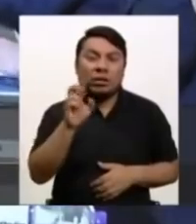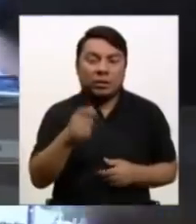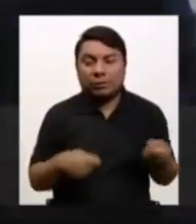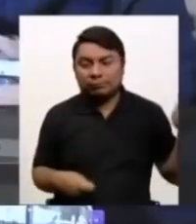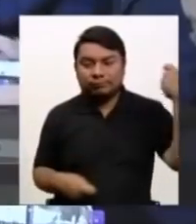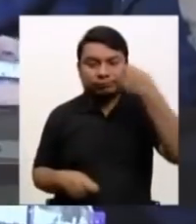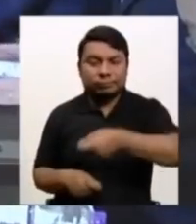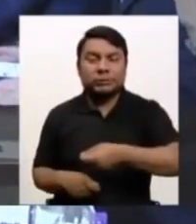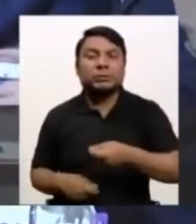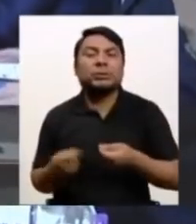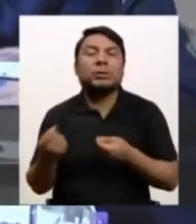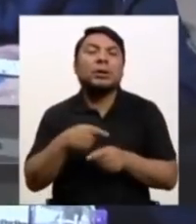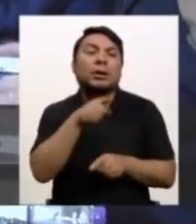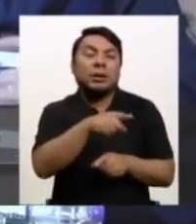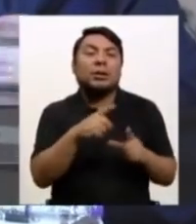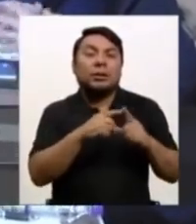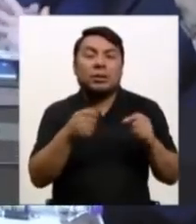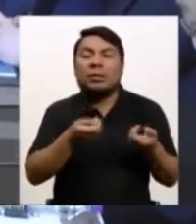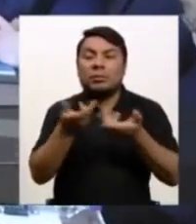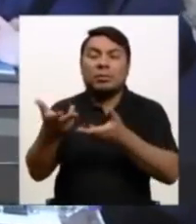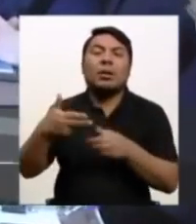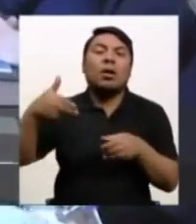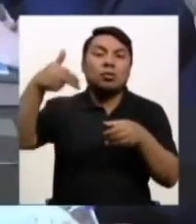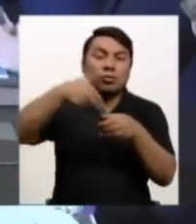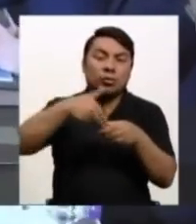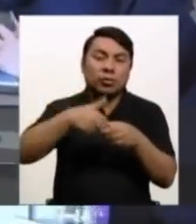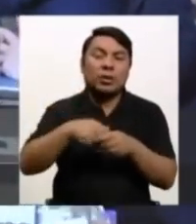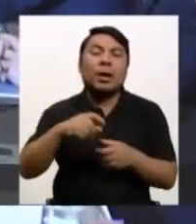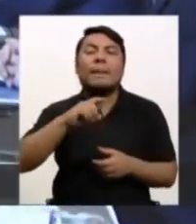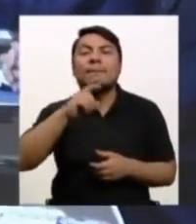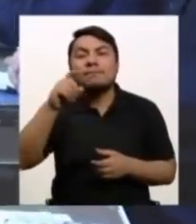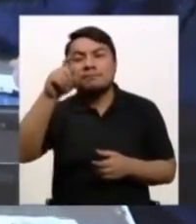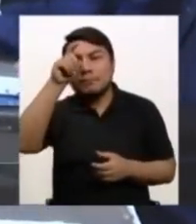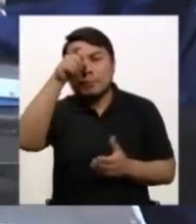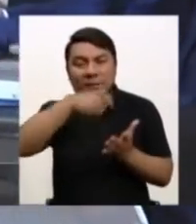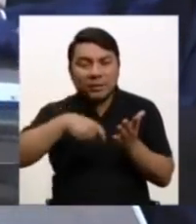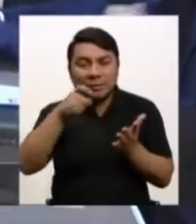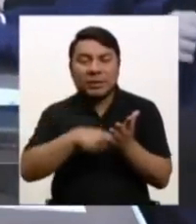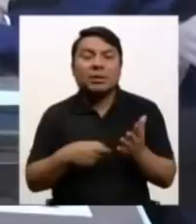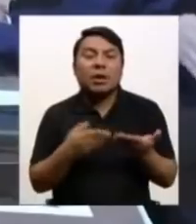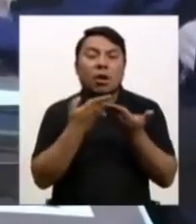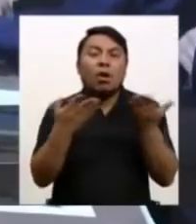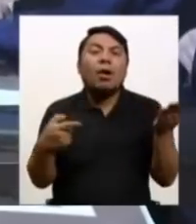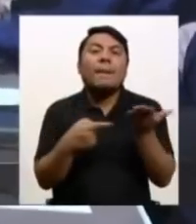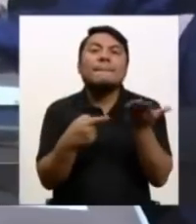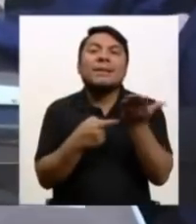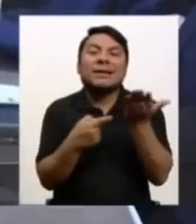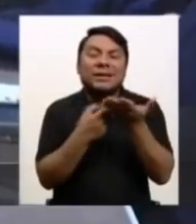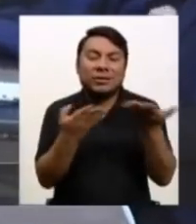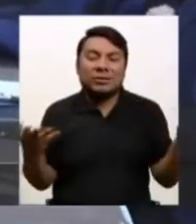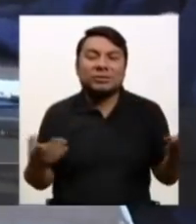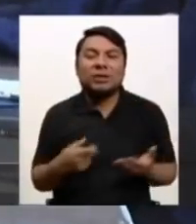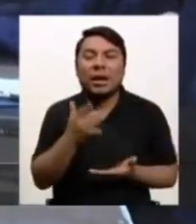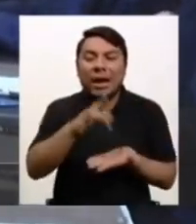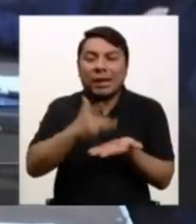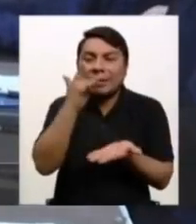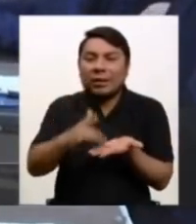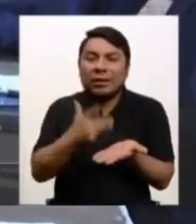dólares. Japón importa combustibles, minerales, máquinas y aparatos eléctricos, productos farmacéuticos, entre